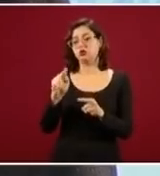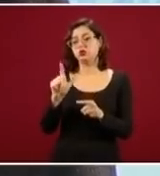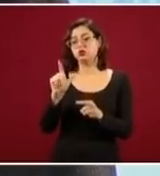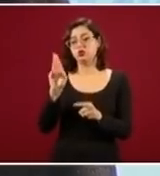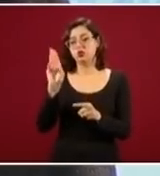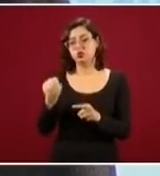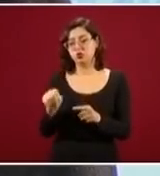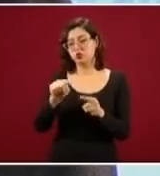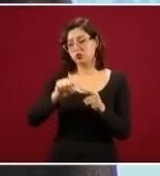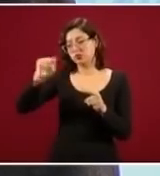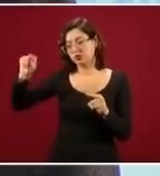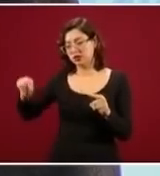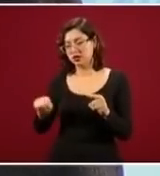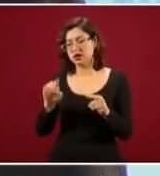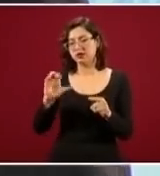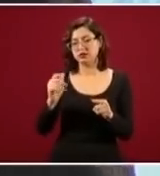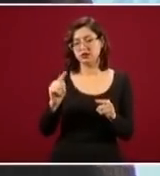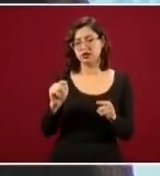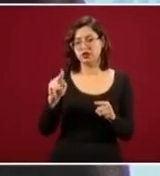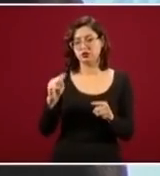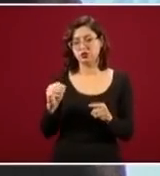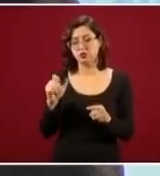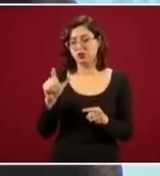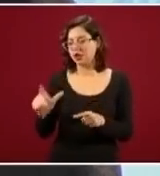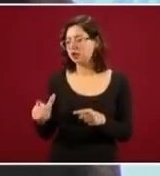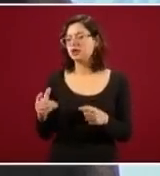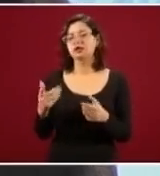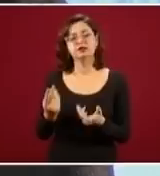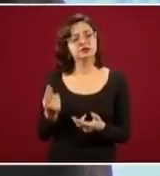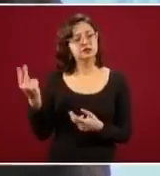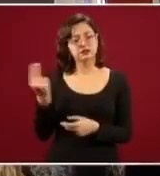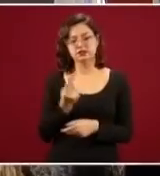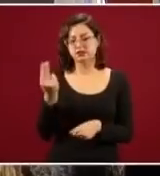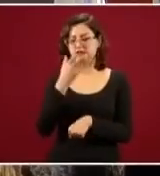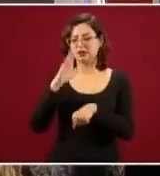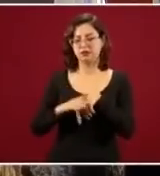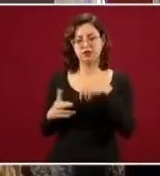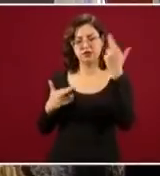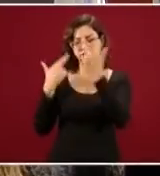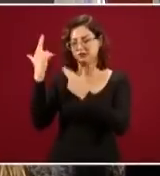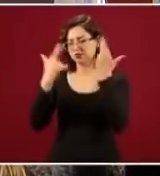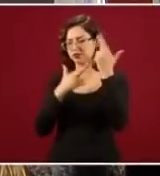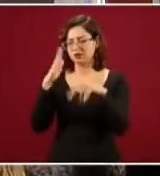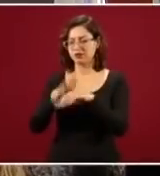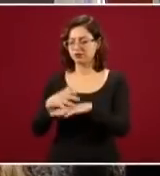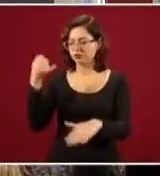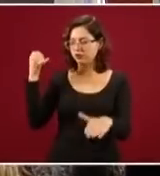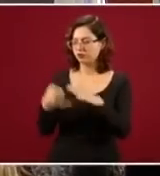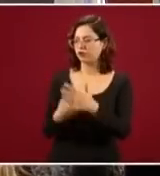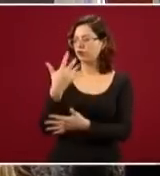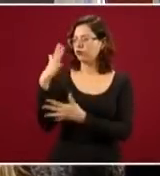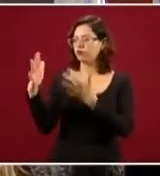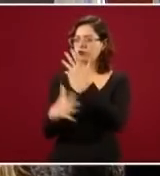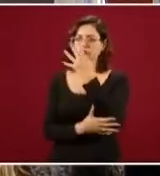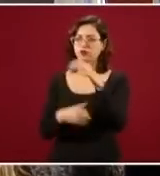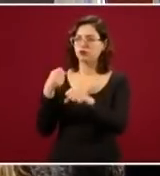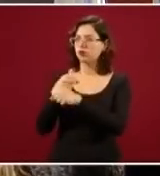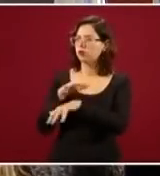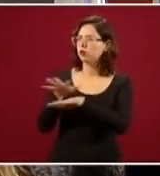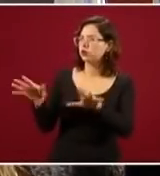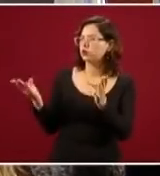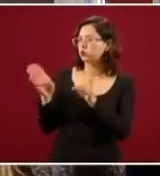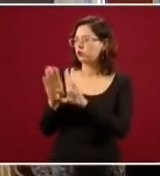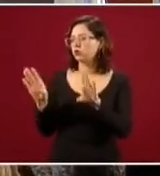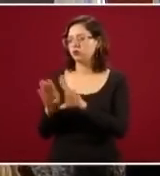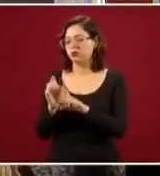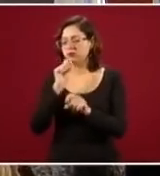hacia Escárcega, pasando por, ese sí requiere toda una serie de estudios importantes de impacto ambiental que ya se están preparando para lanzar